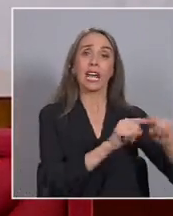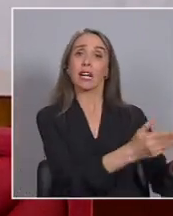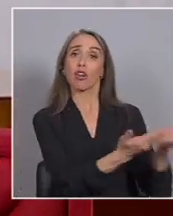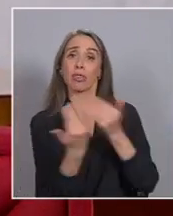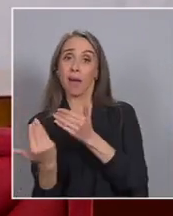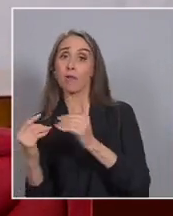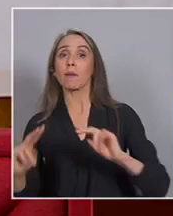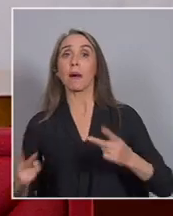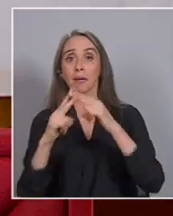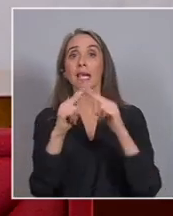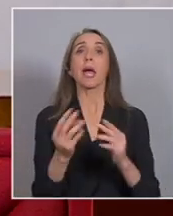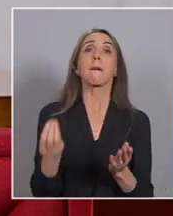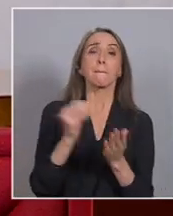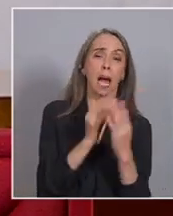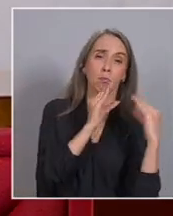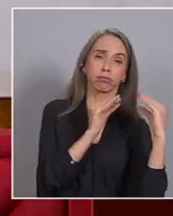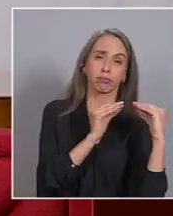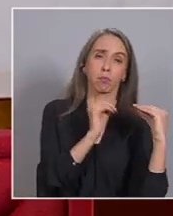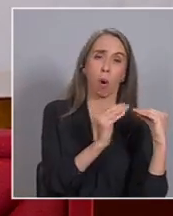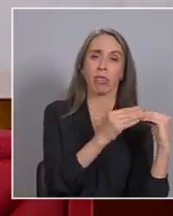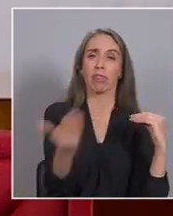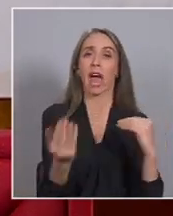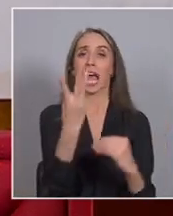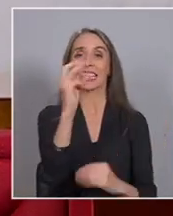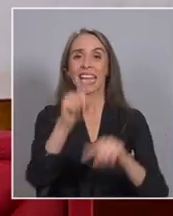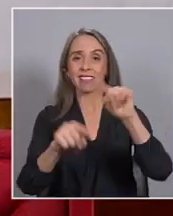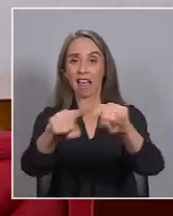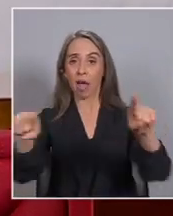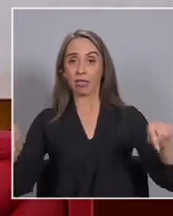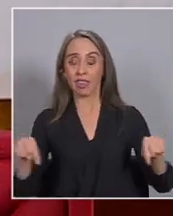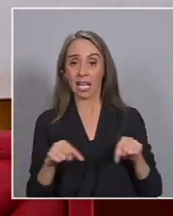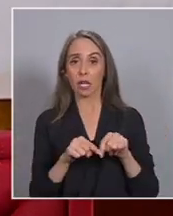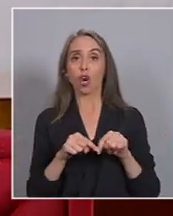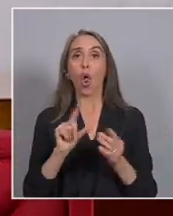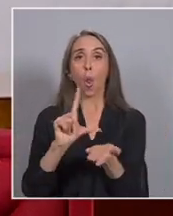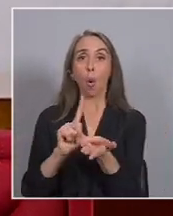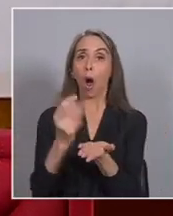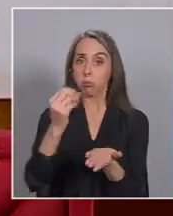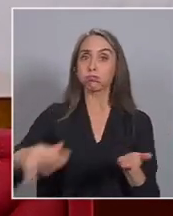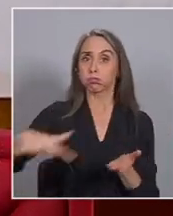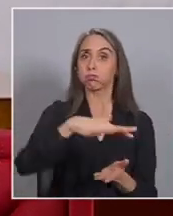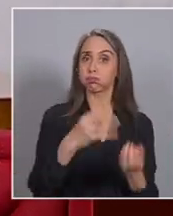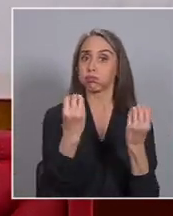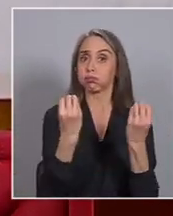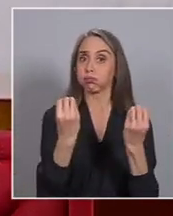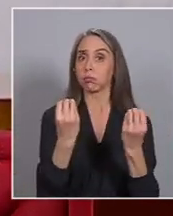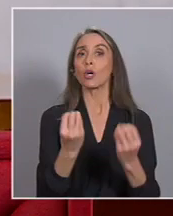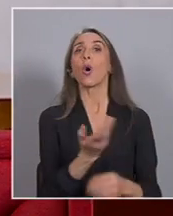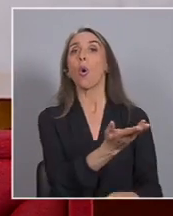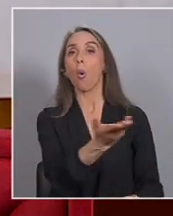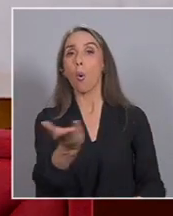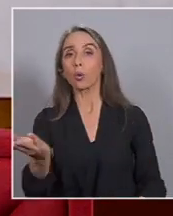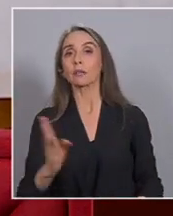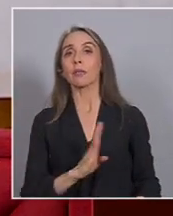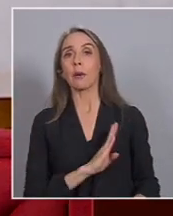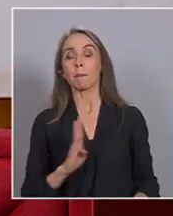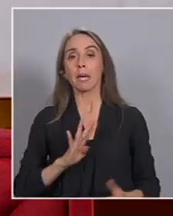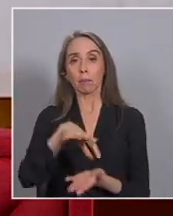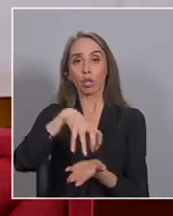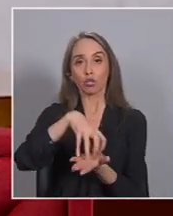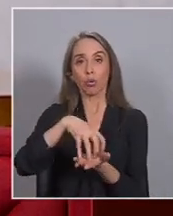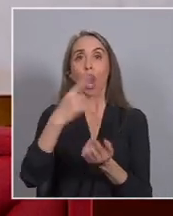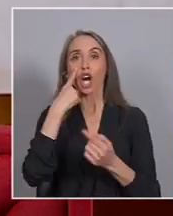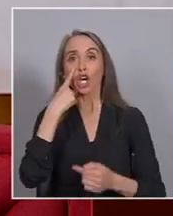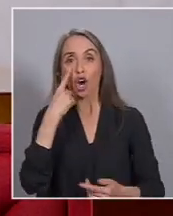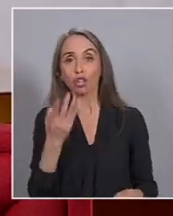gestionando 30 terrenos más. Estamos hablando de terrenos bien ubicados, como, y ustedes quienes son parte de estas ciudades los